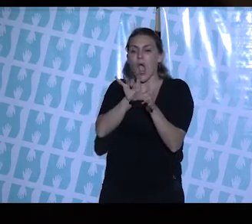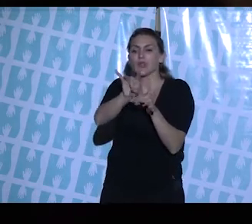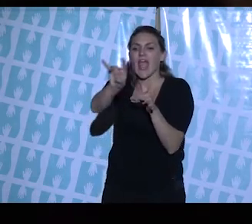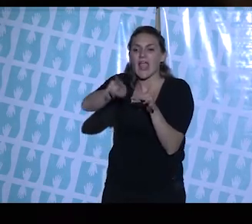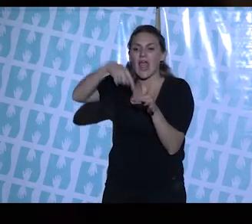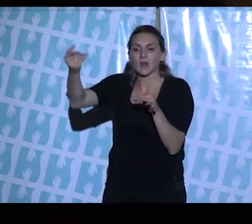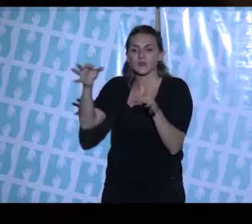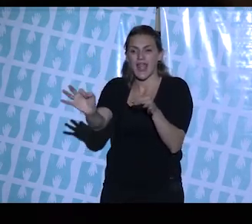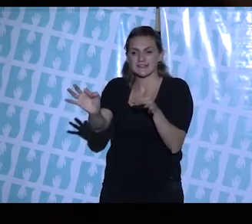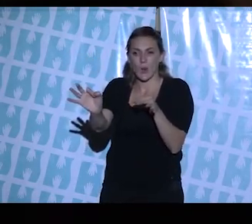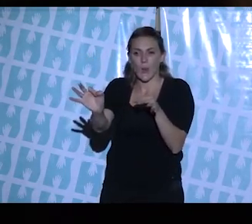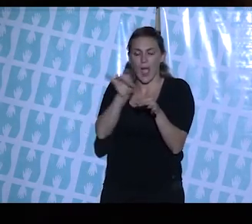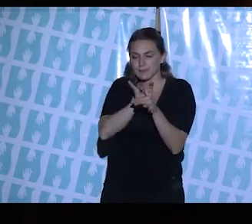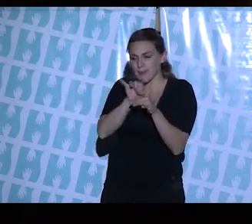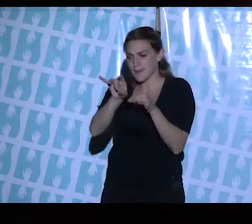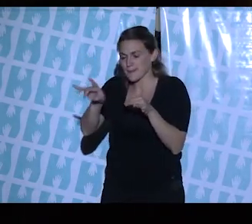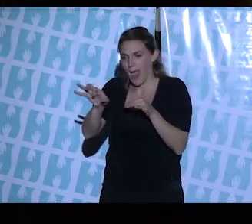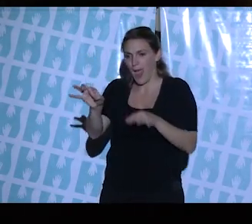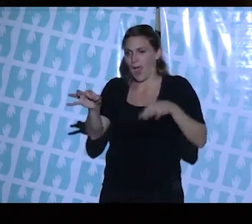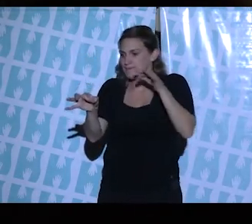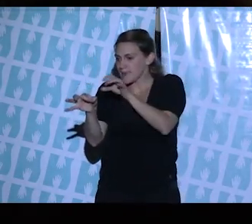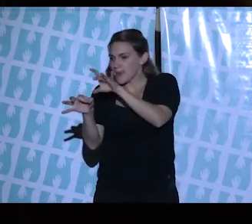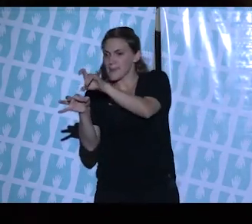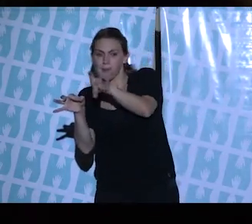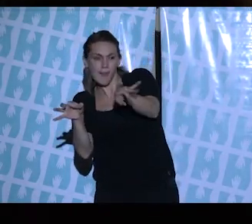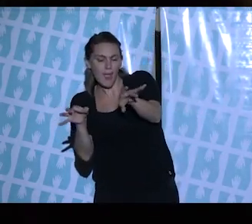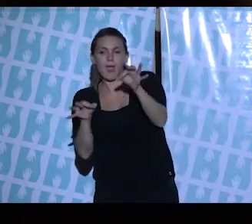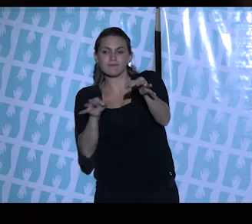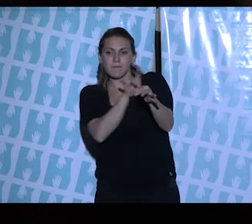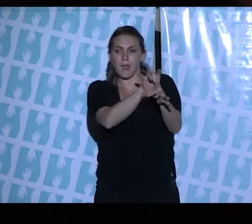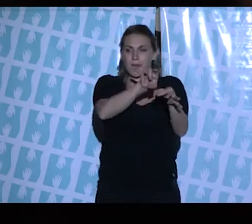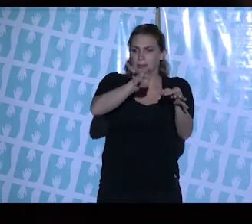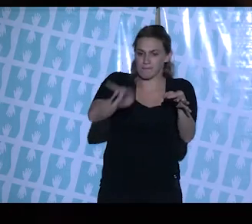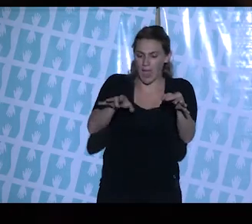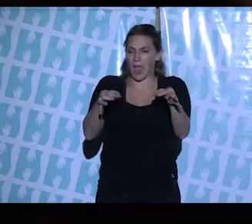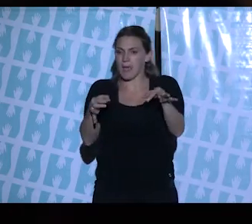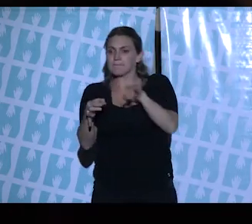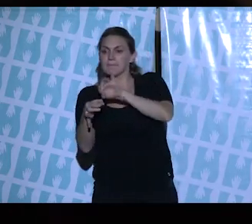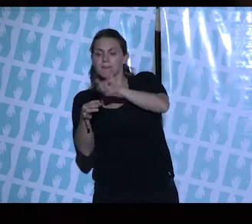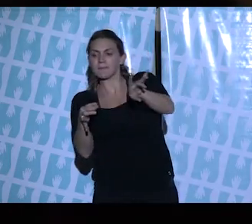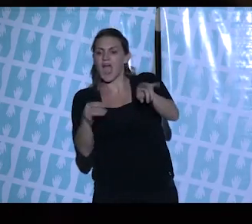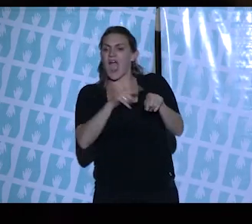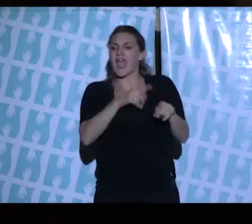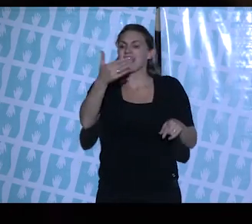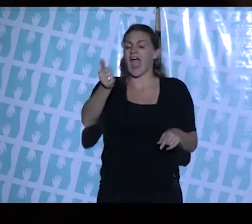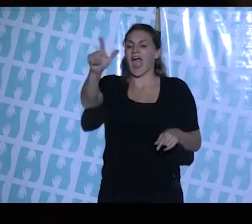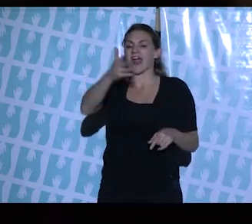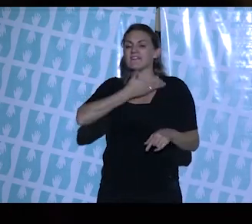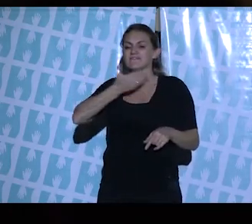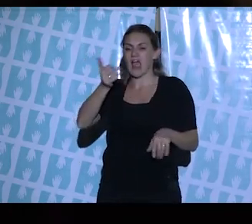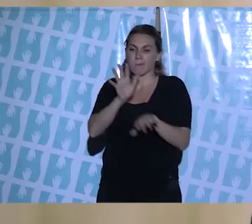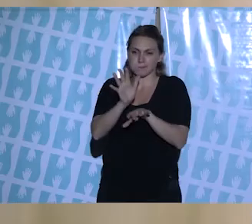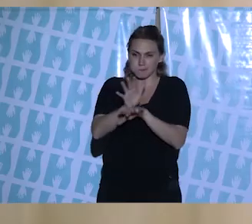germen. Y resulta que la alfa-sinucleína tiene la capacidad de transformarse en un